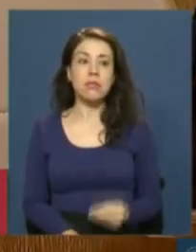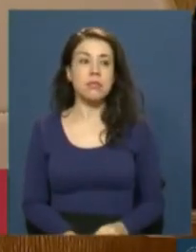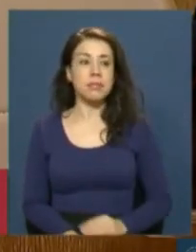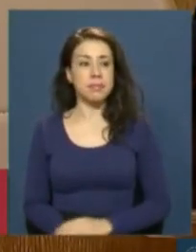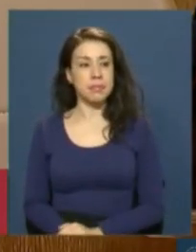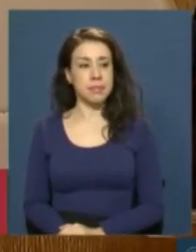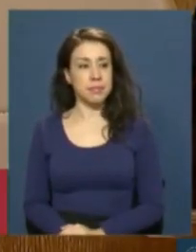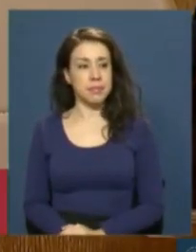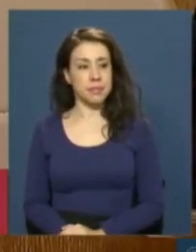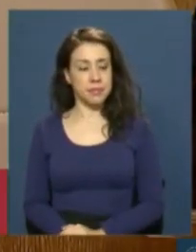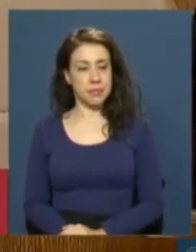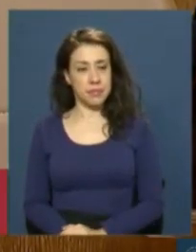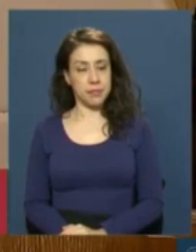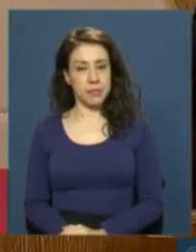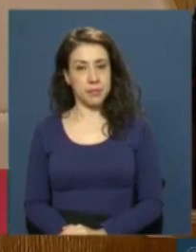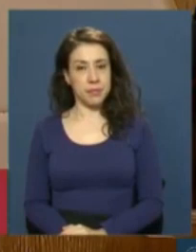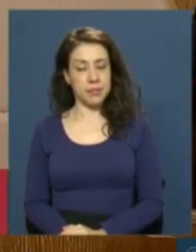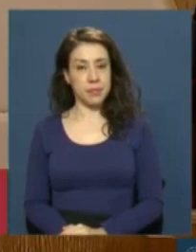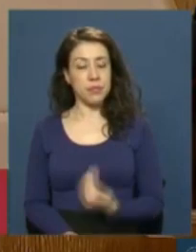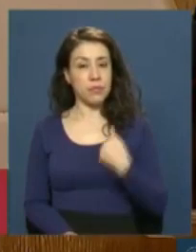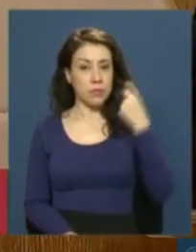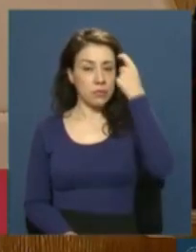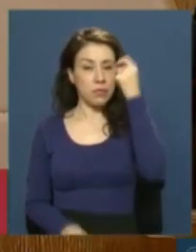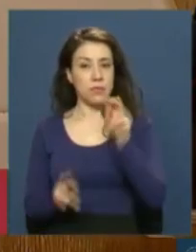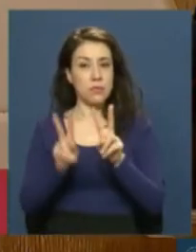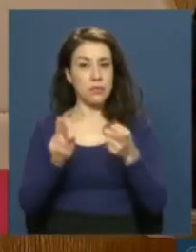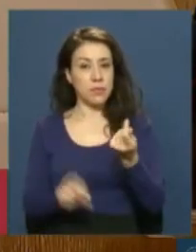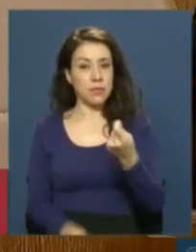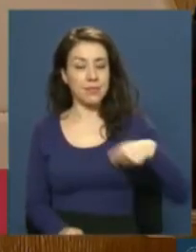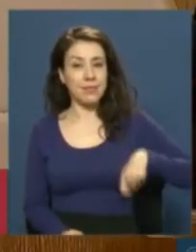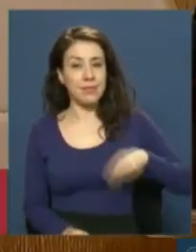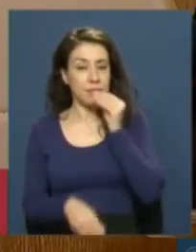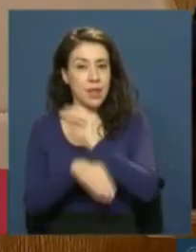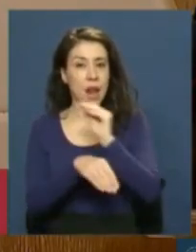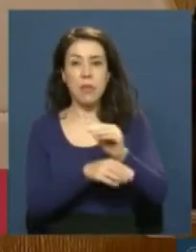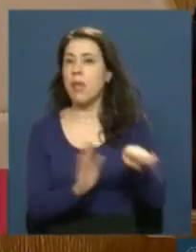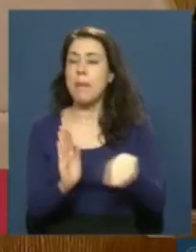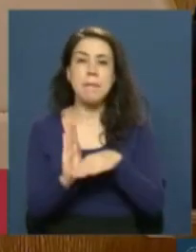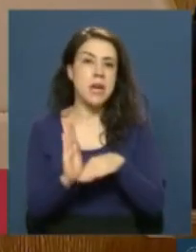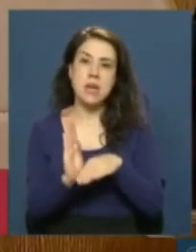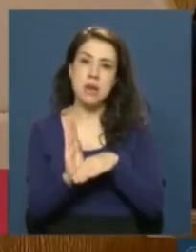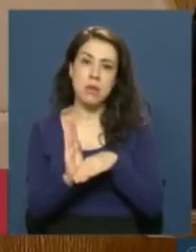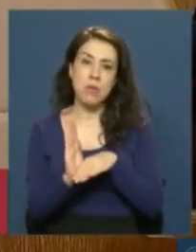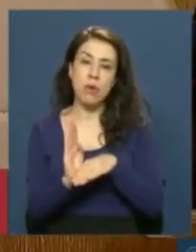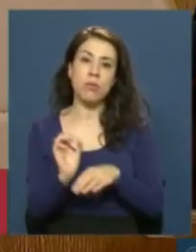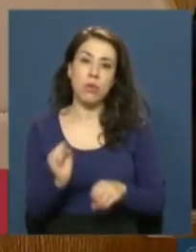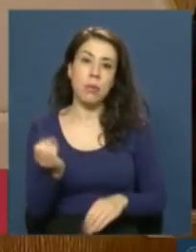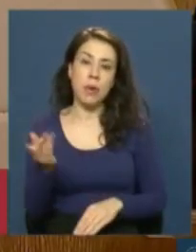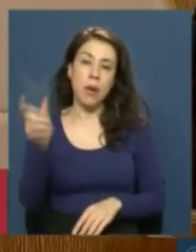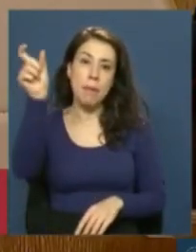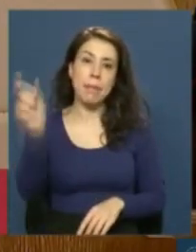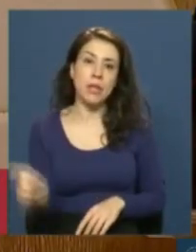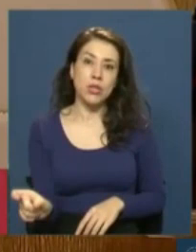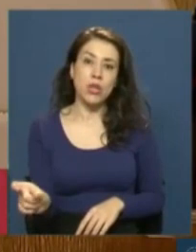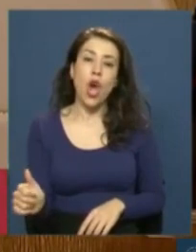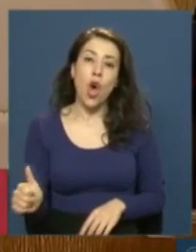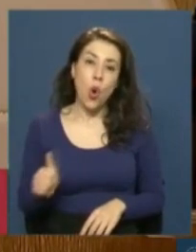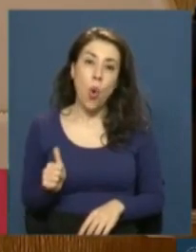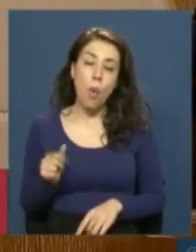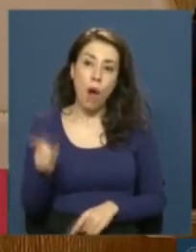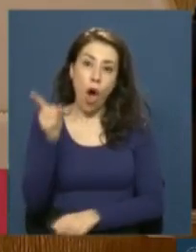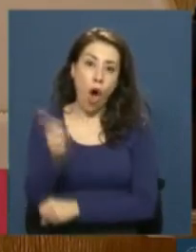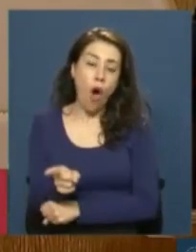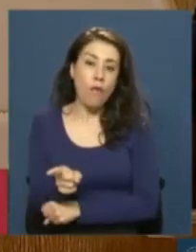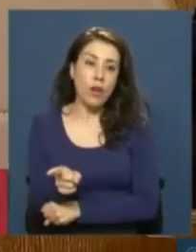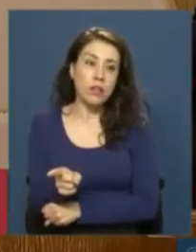proyecto de ley presidente y yo creo que en el tema de la pensión de alimentos es lo mínimo que le podemos pedir a una persona que cumpla como